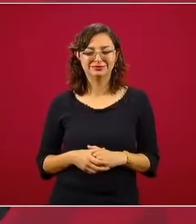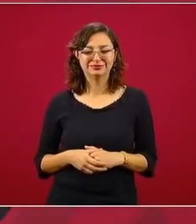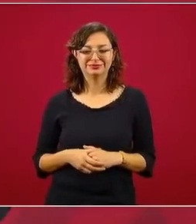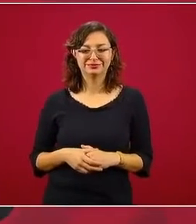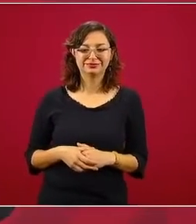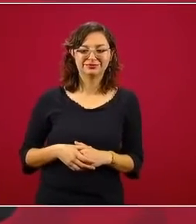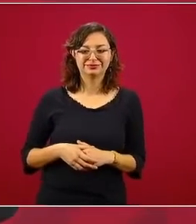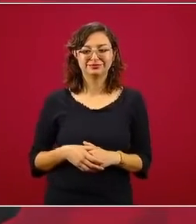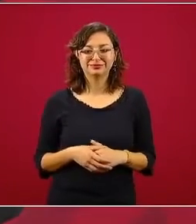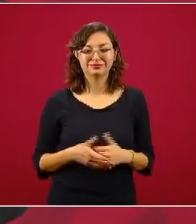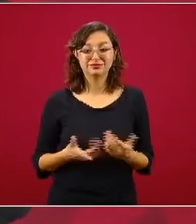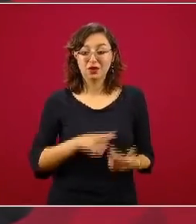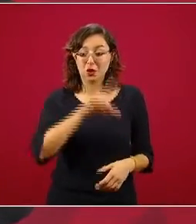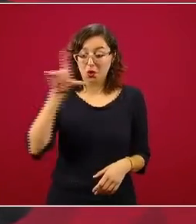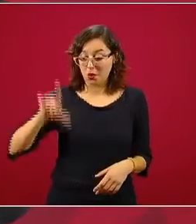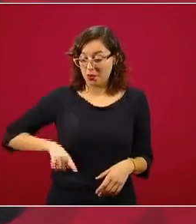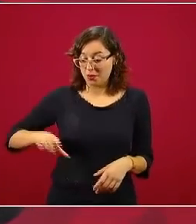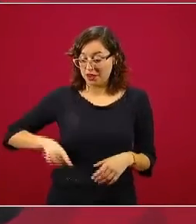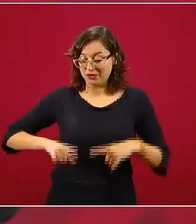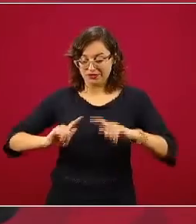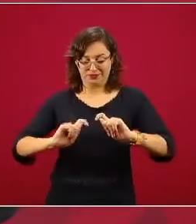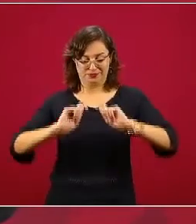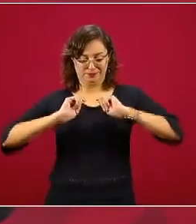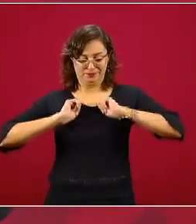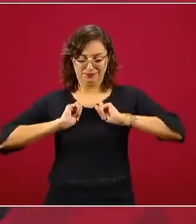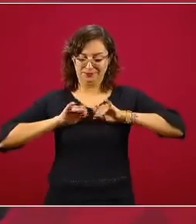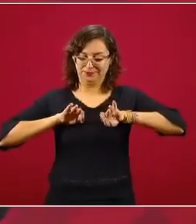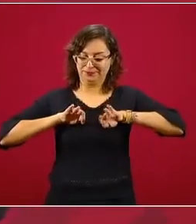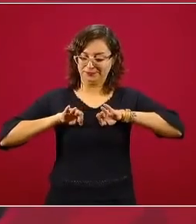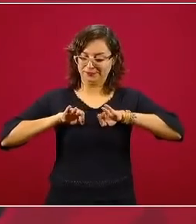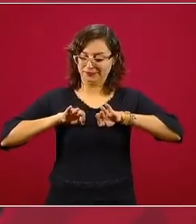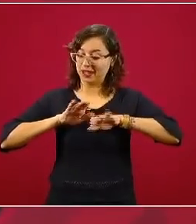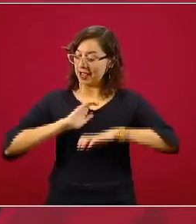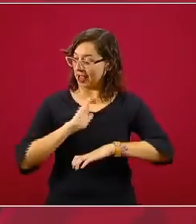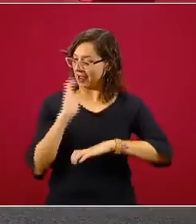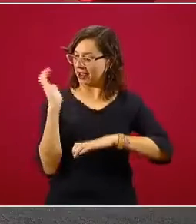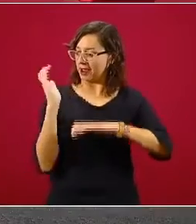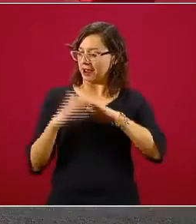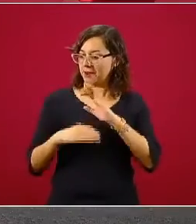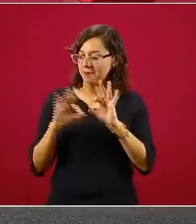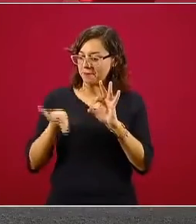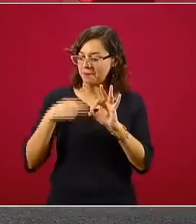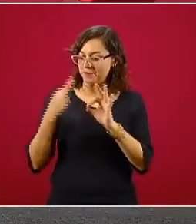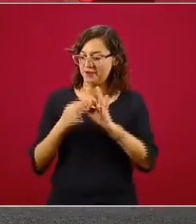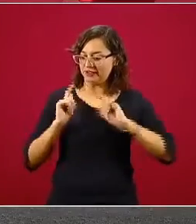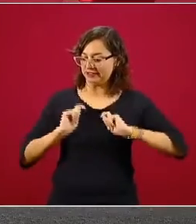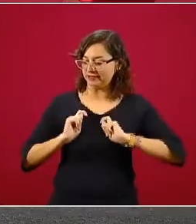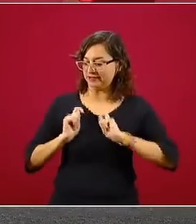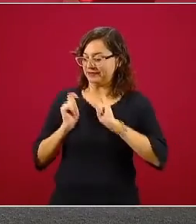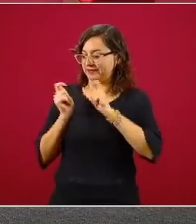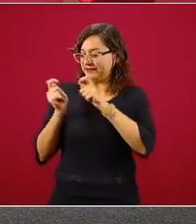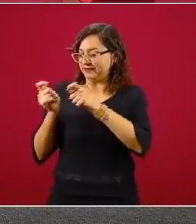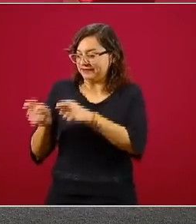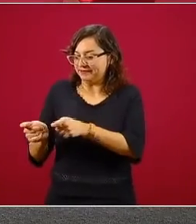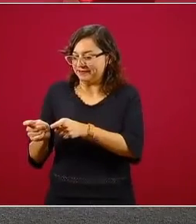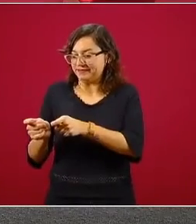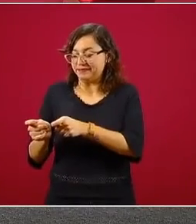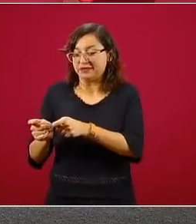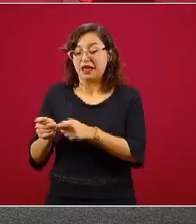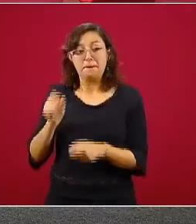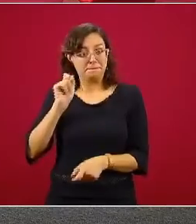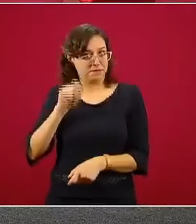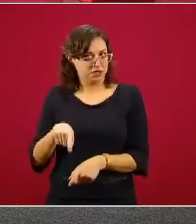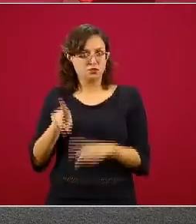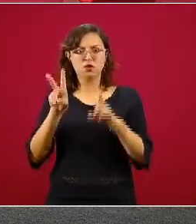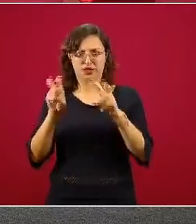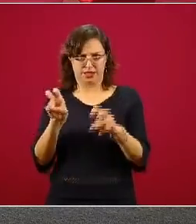Cuando terminaba un funcionario del sector energético, de la industria eléctrica,